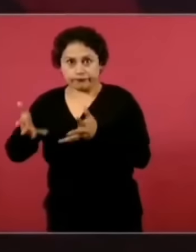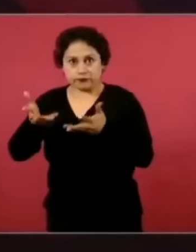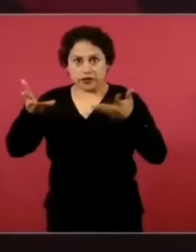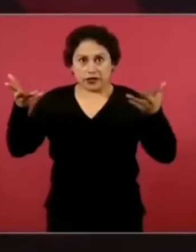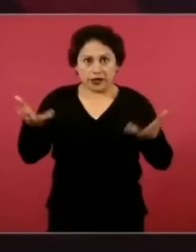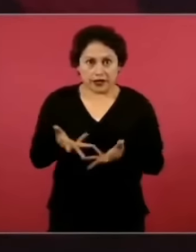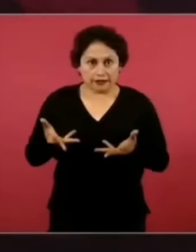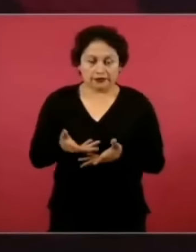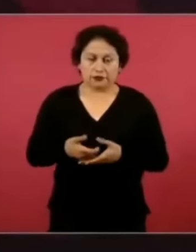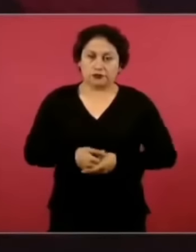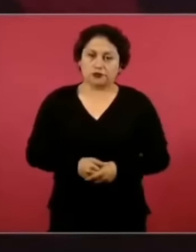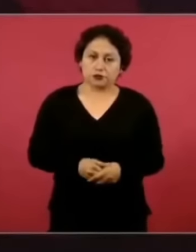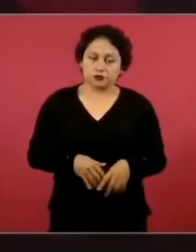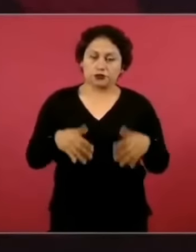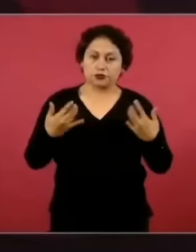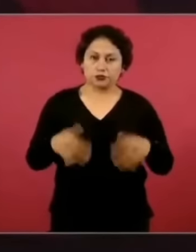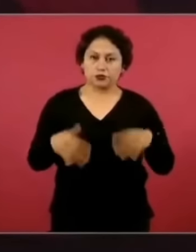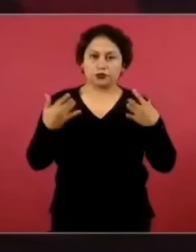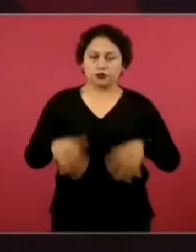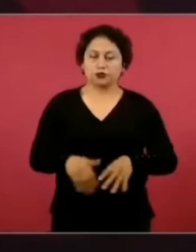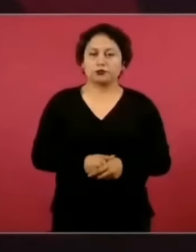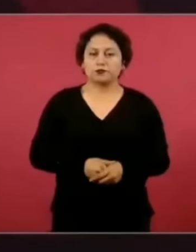Yo recuerdo también